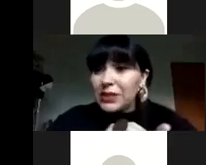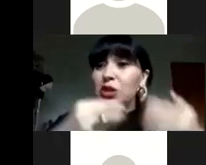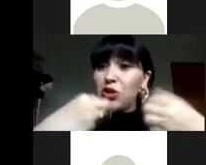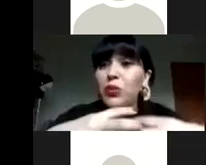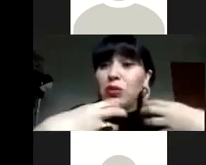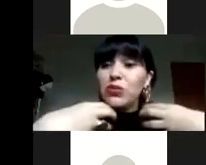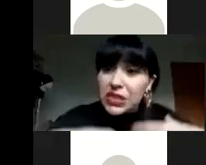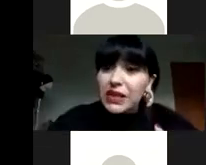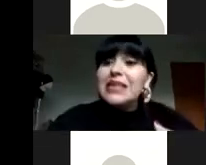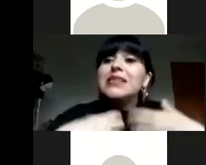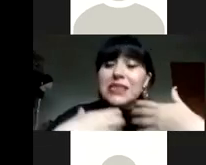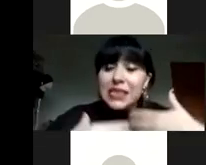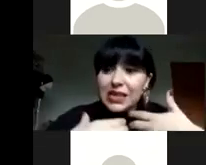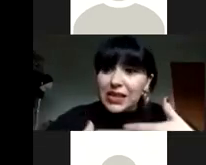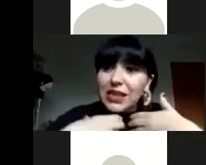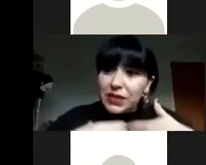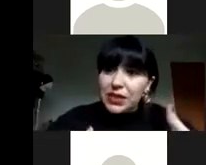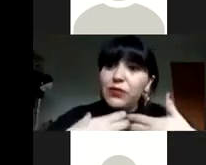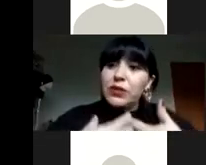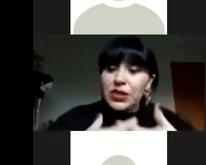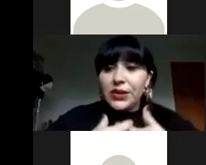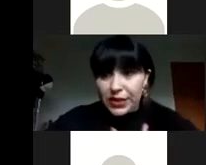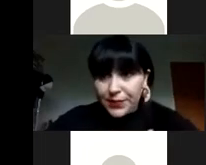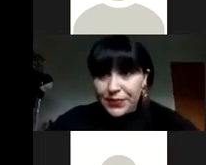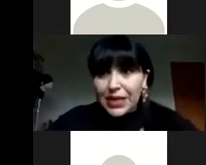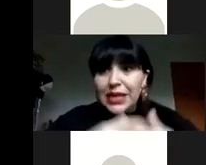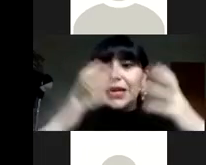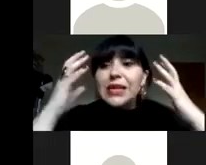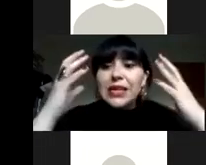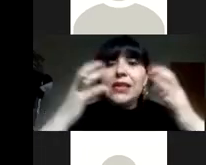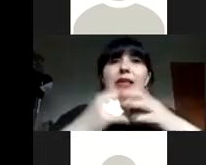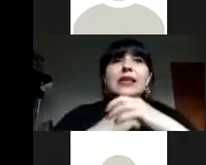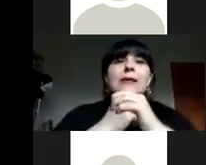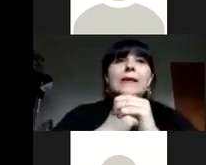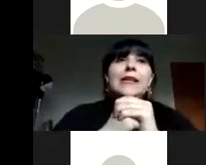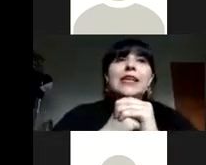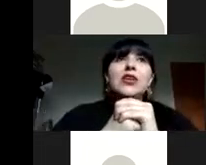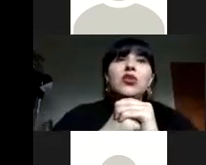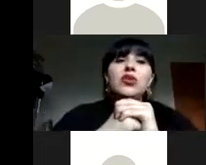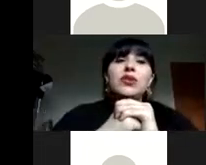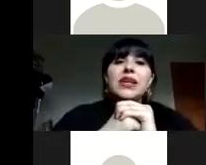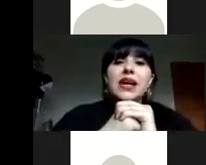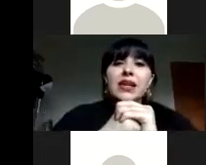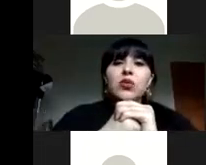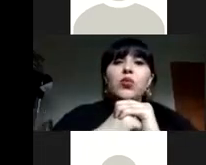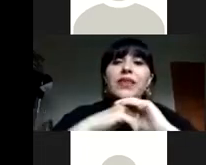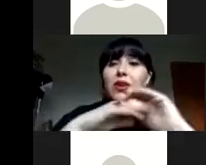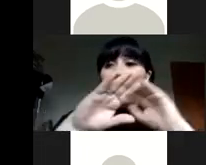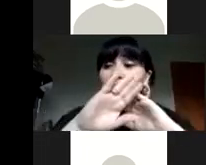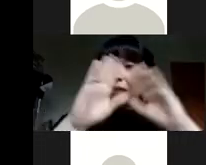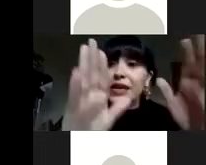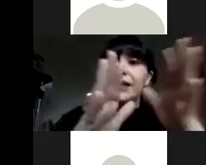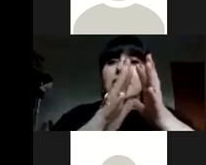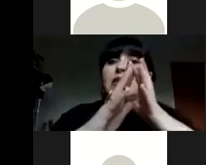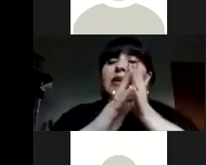importante, porque yo puedo inclusive sin querer transmitir información errónea. Y les quiero dejar un video